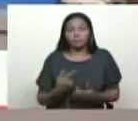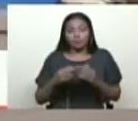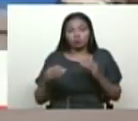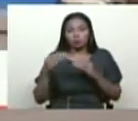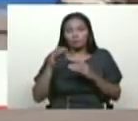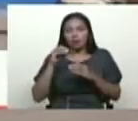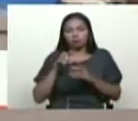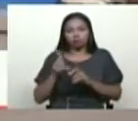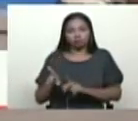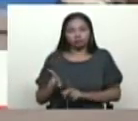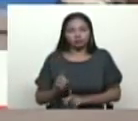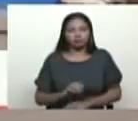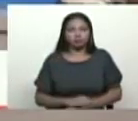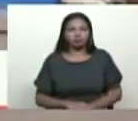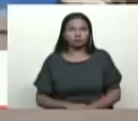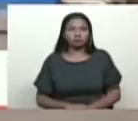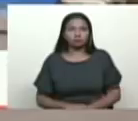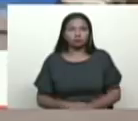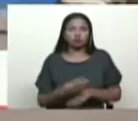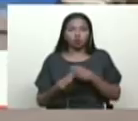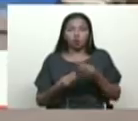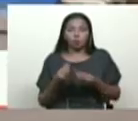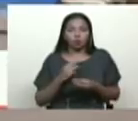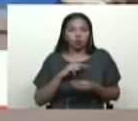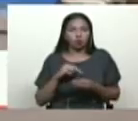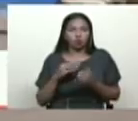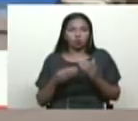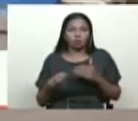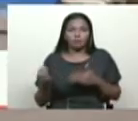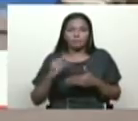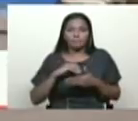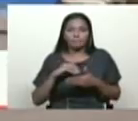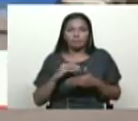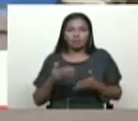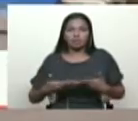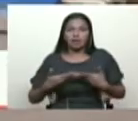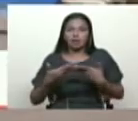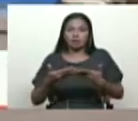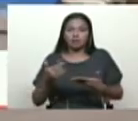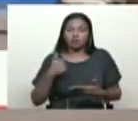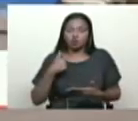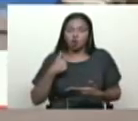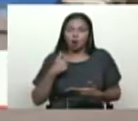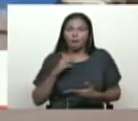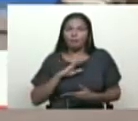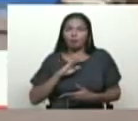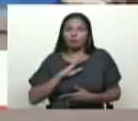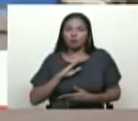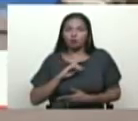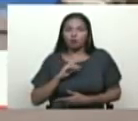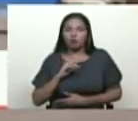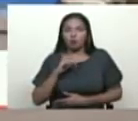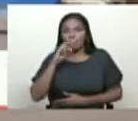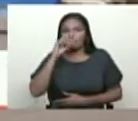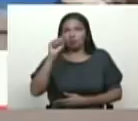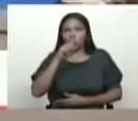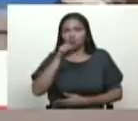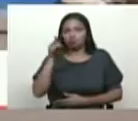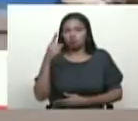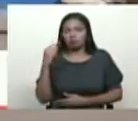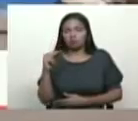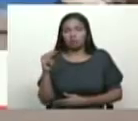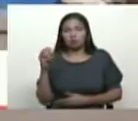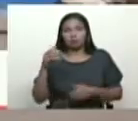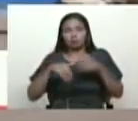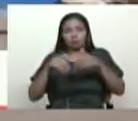ahí. ¿Y cómo tuvieron la mayoría? Se las di yo, el régimen de Maduro. Con un dedo dije, ustedes tendrán la